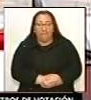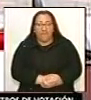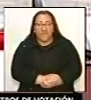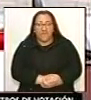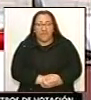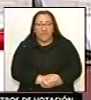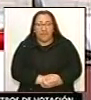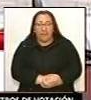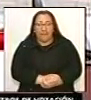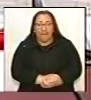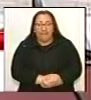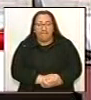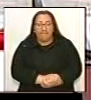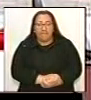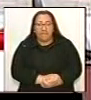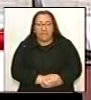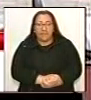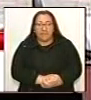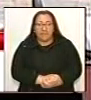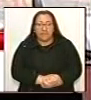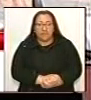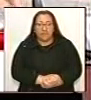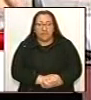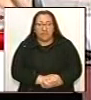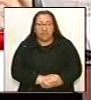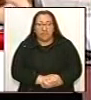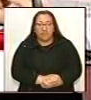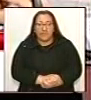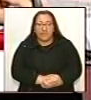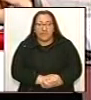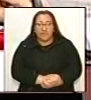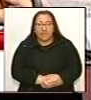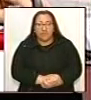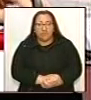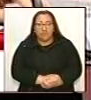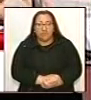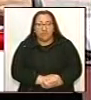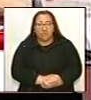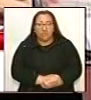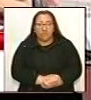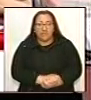de contrato. Lo único es que últimamente